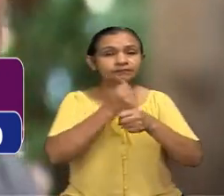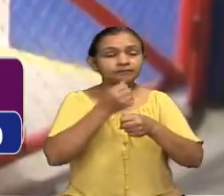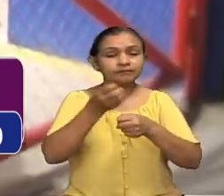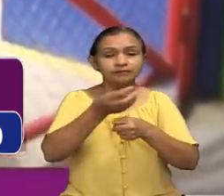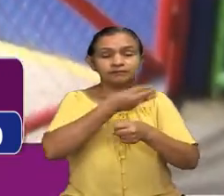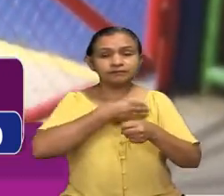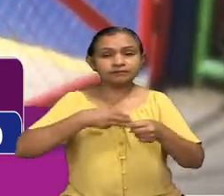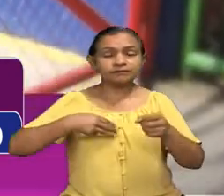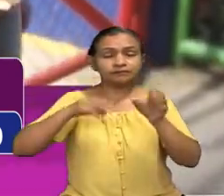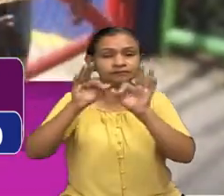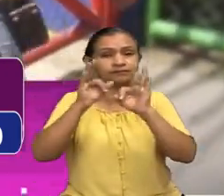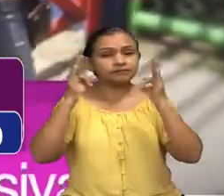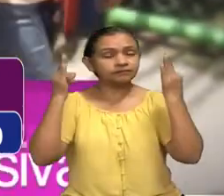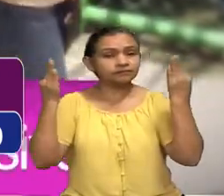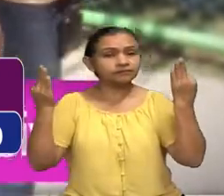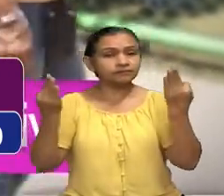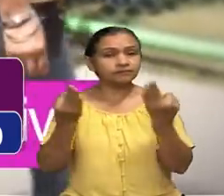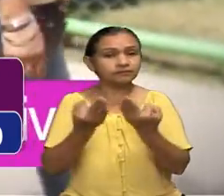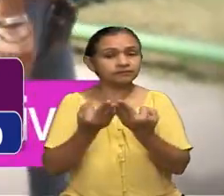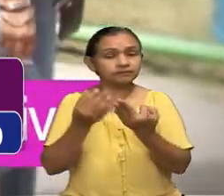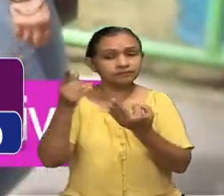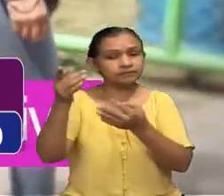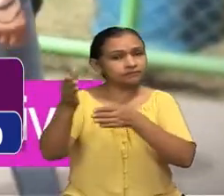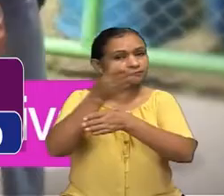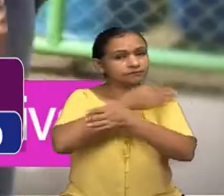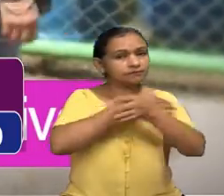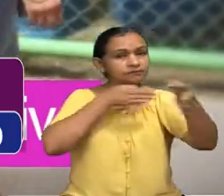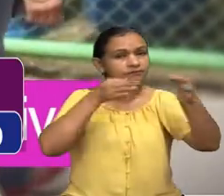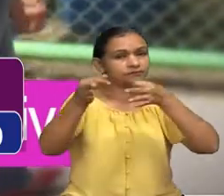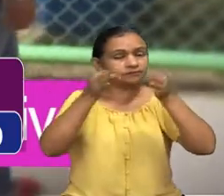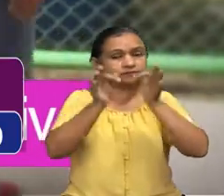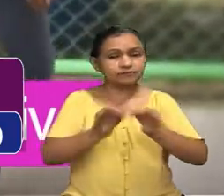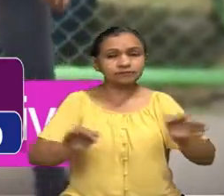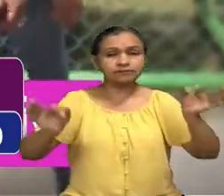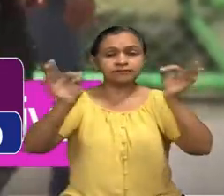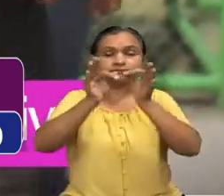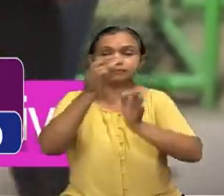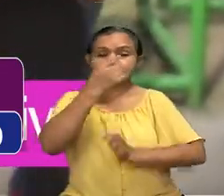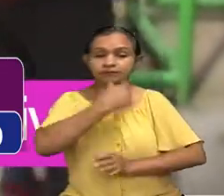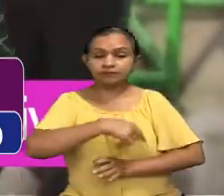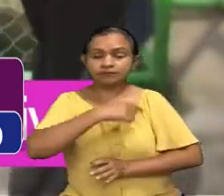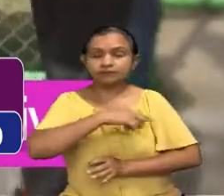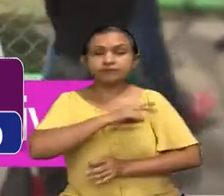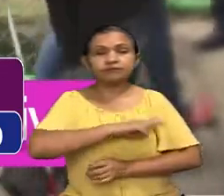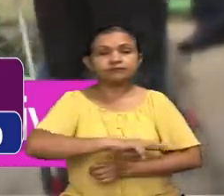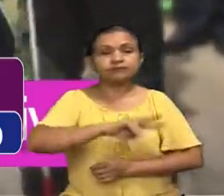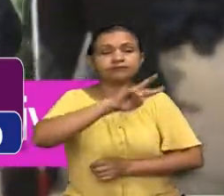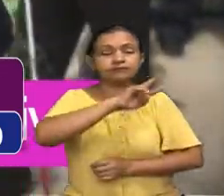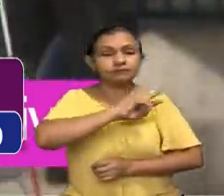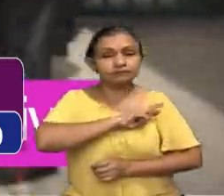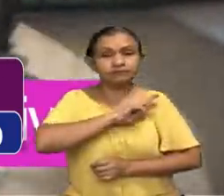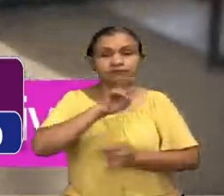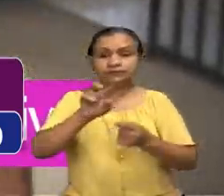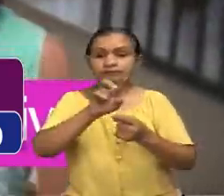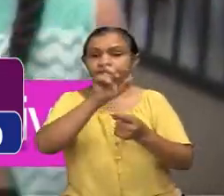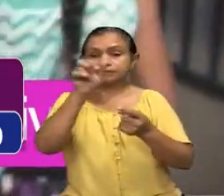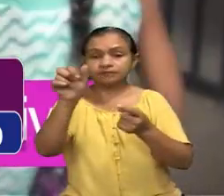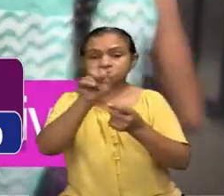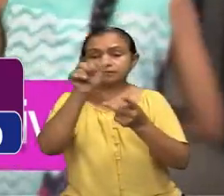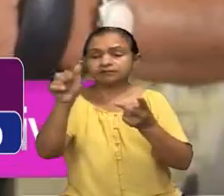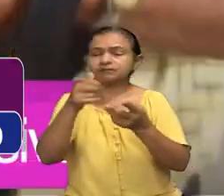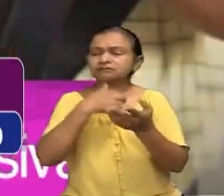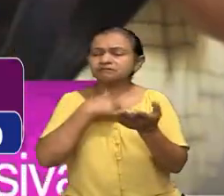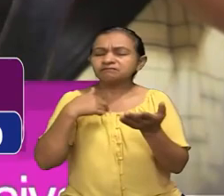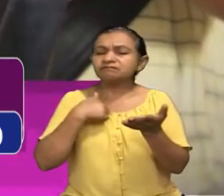de la Familia? Usted mencionaba un aspecto bastante importante que eran las escuelas de valores. ¿Qué otros ejercicios también